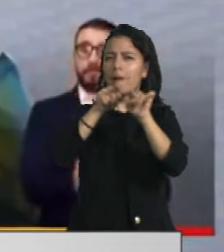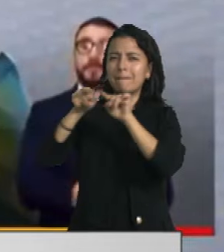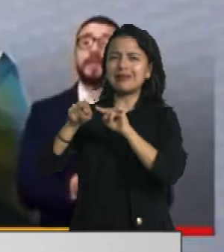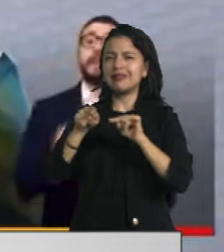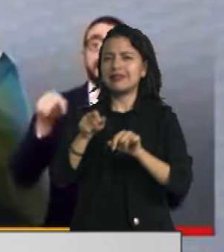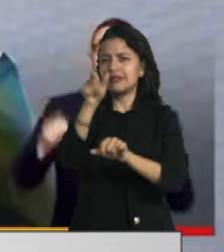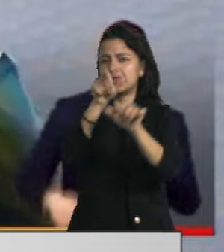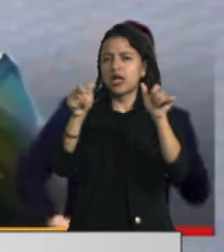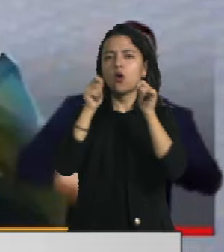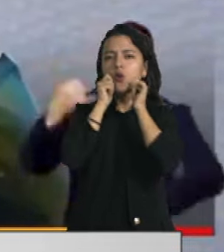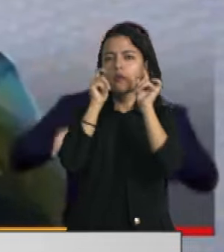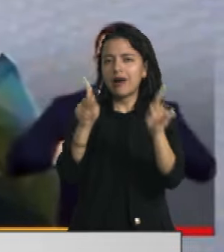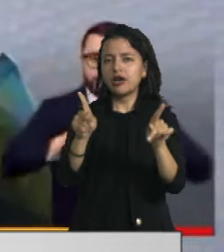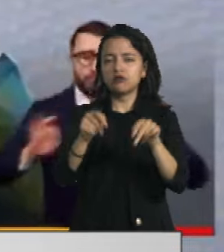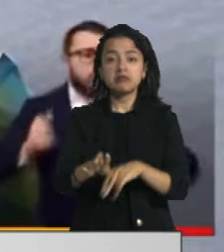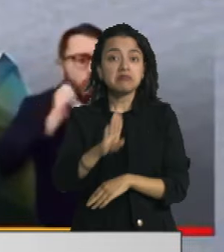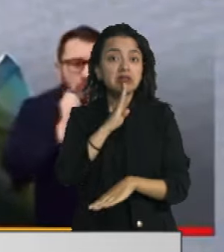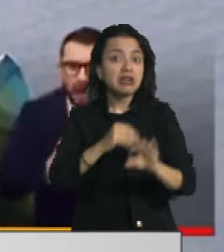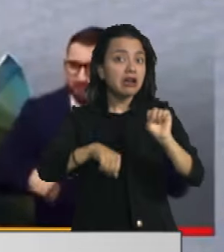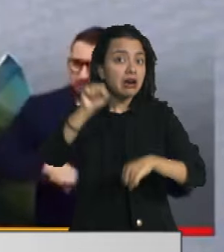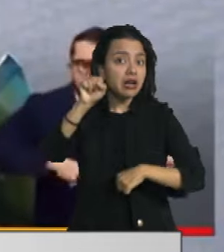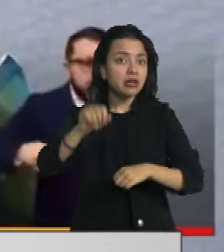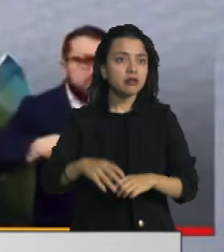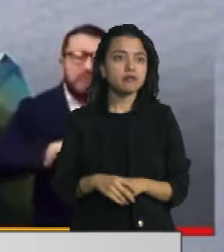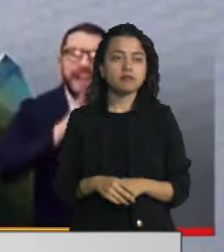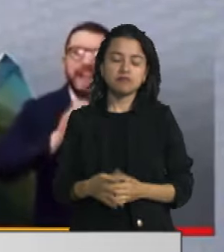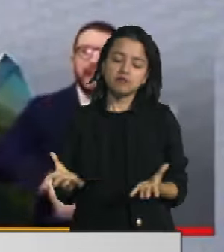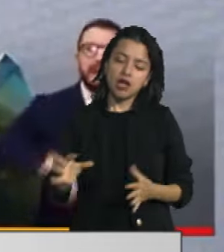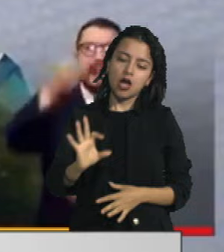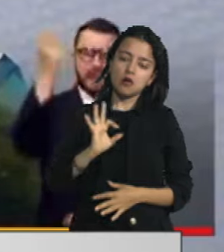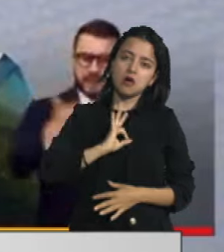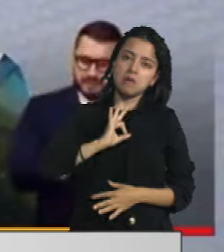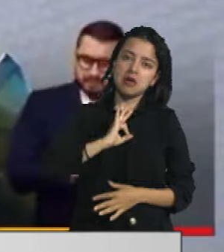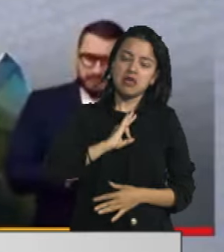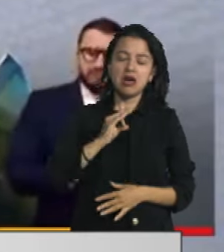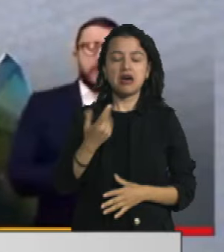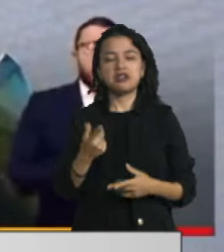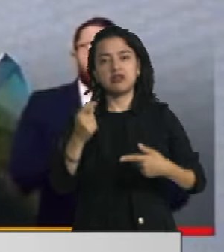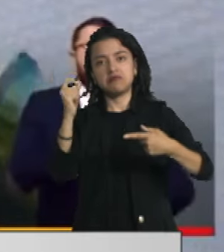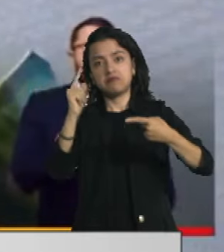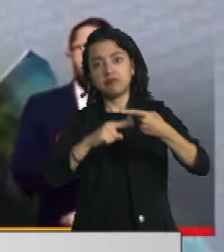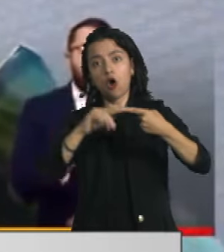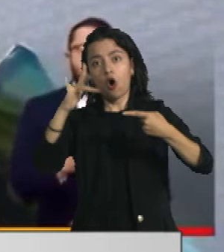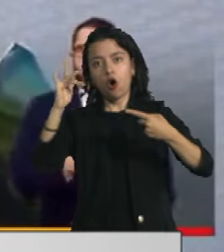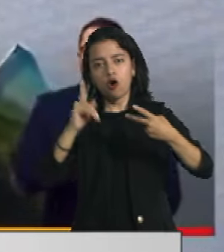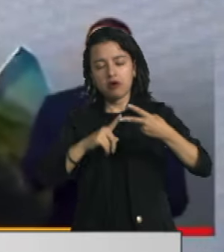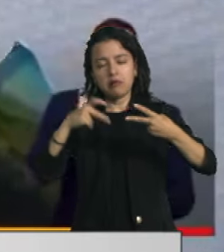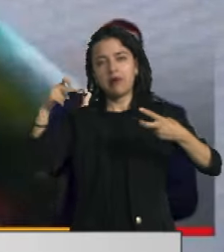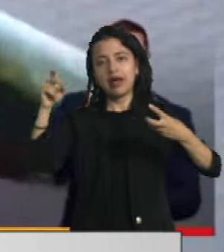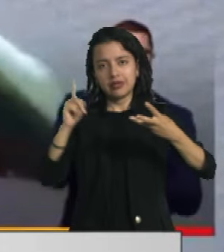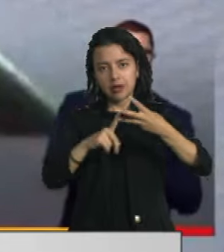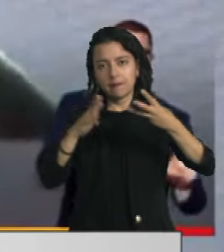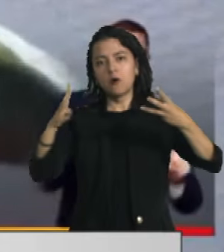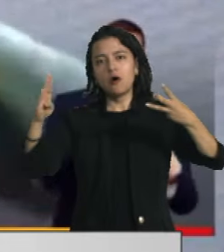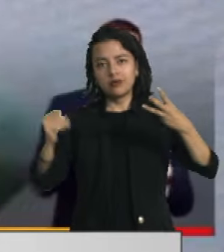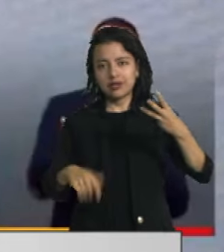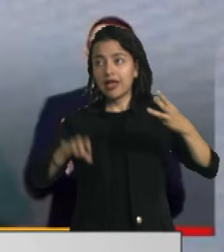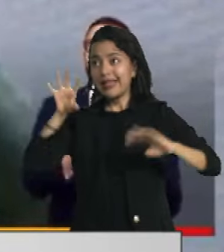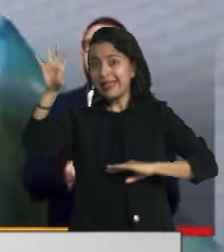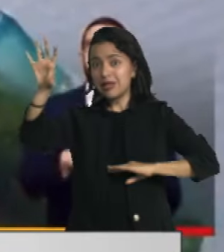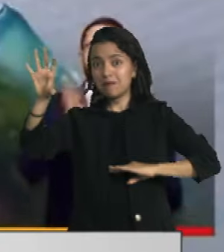seres humanos. ¿Quién gana? Y hay una medalla de oro y otra de plata y otra de bronce, y hay un país que